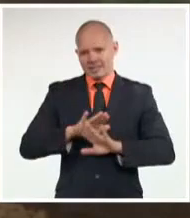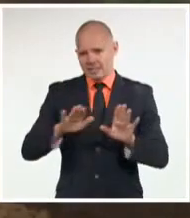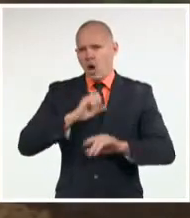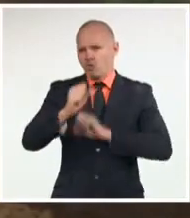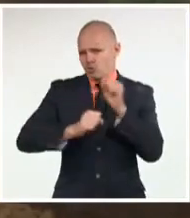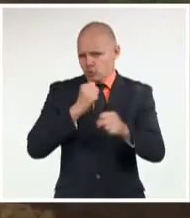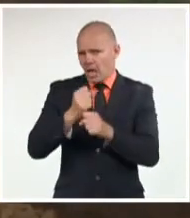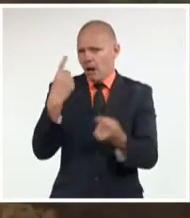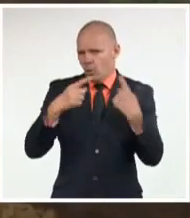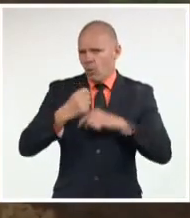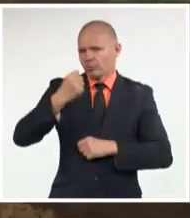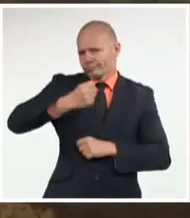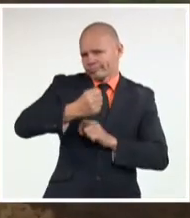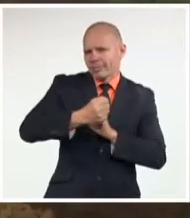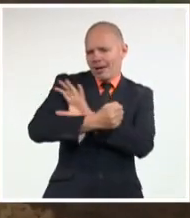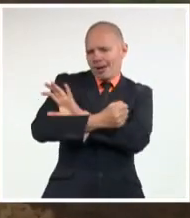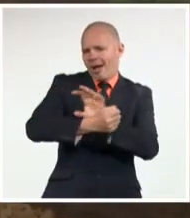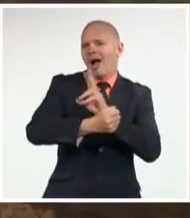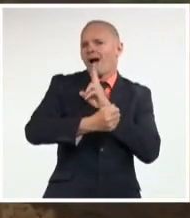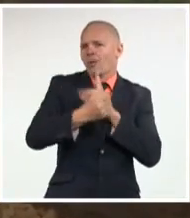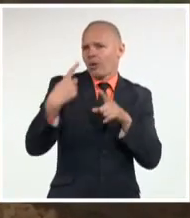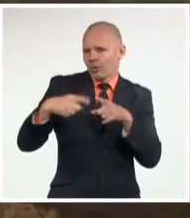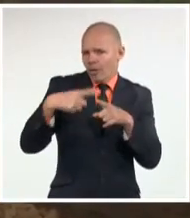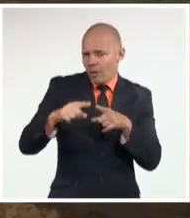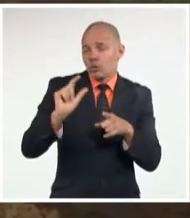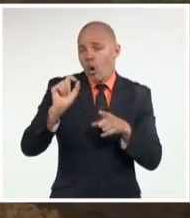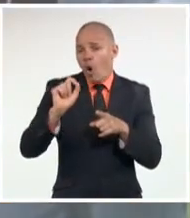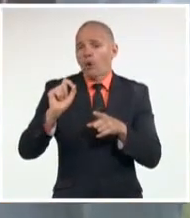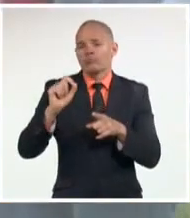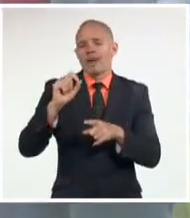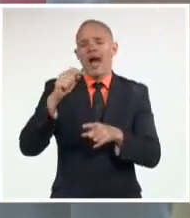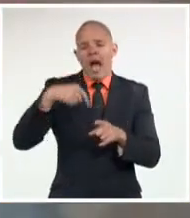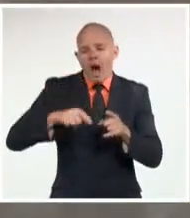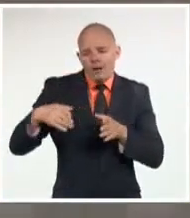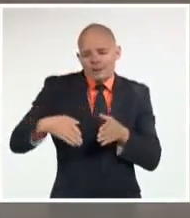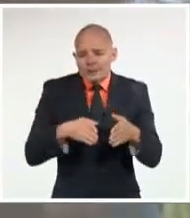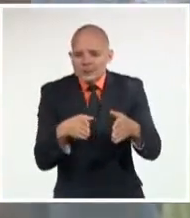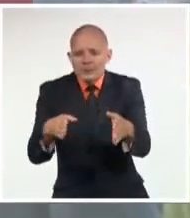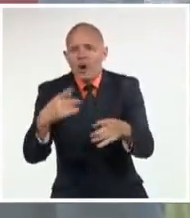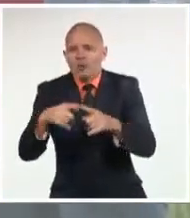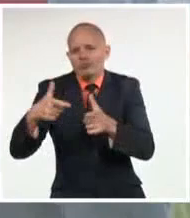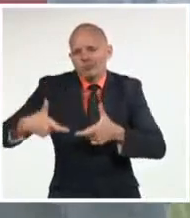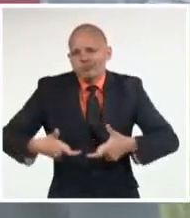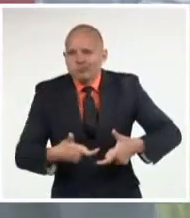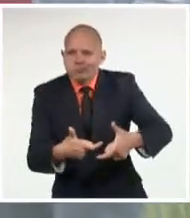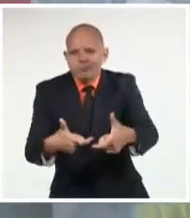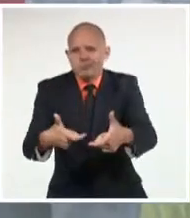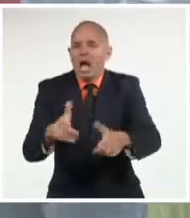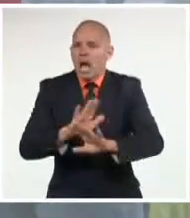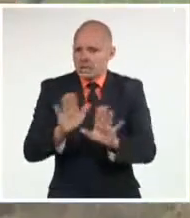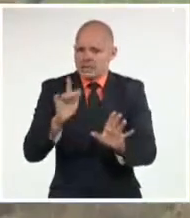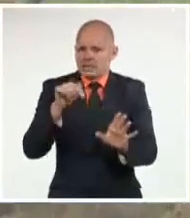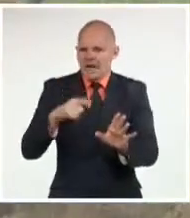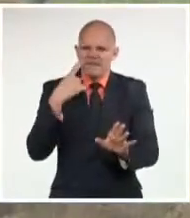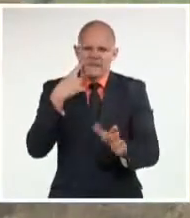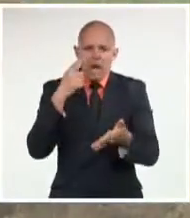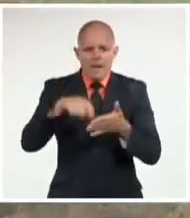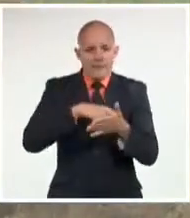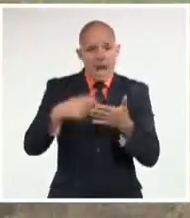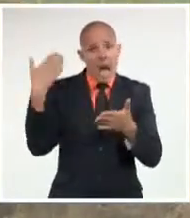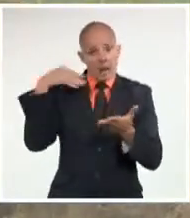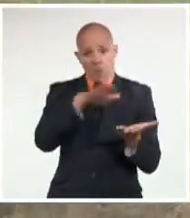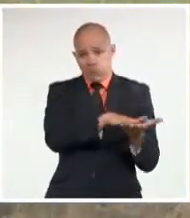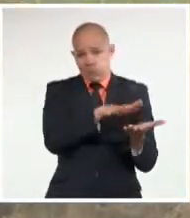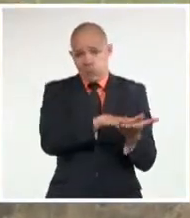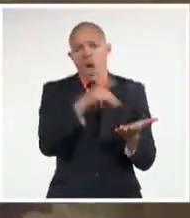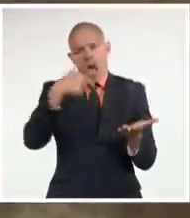recuperación en el sector hidráulico, se trabaja para solucionar un planteamiento envejecido a partir de acelerar las acciones concebidas en el plan de